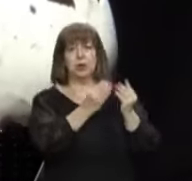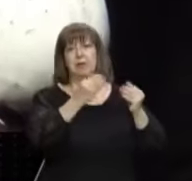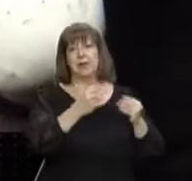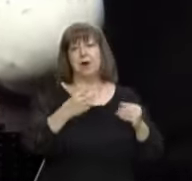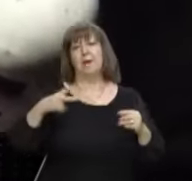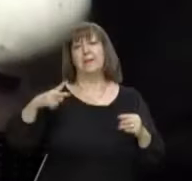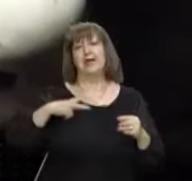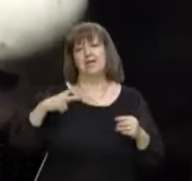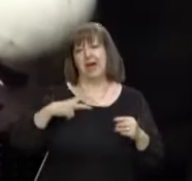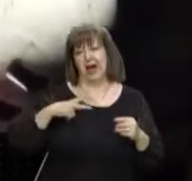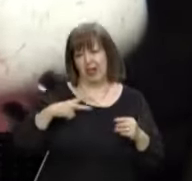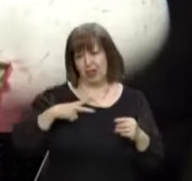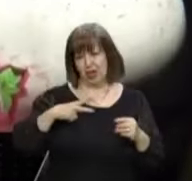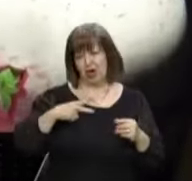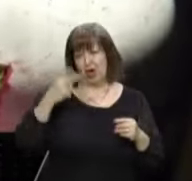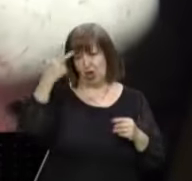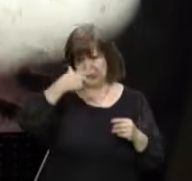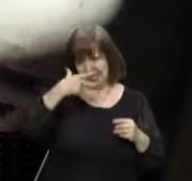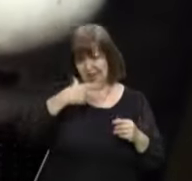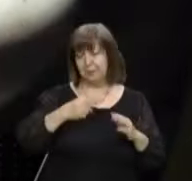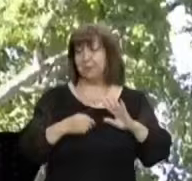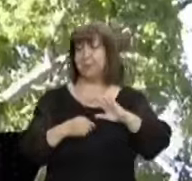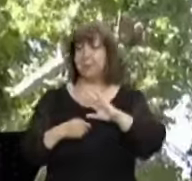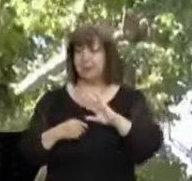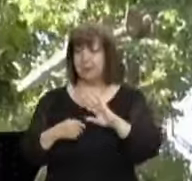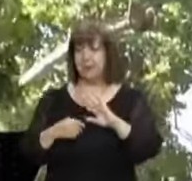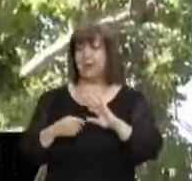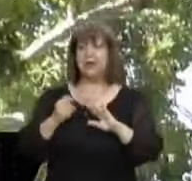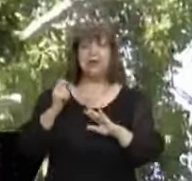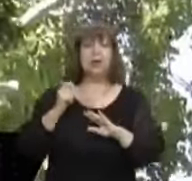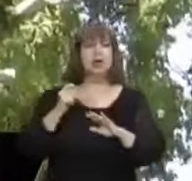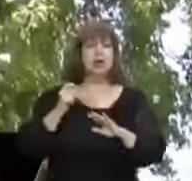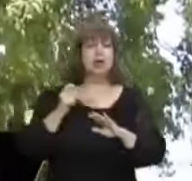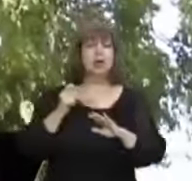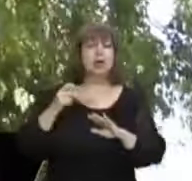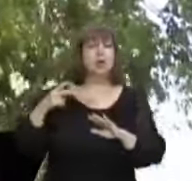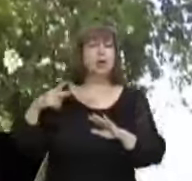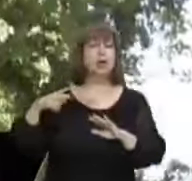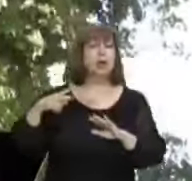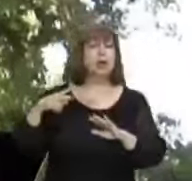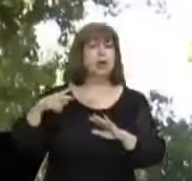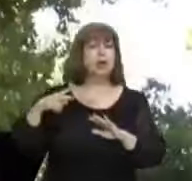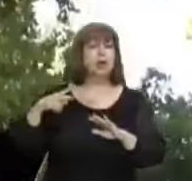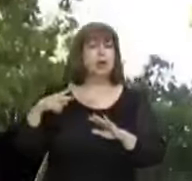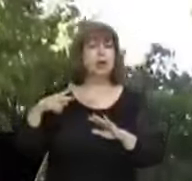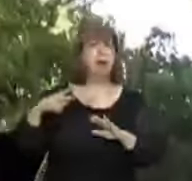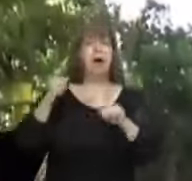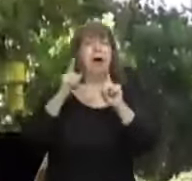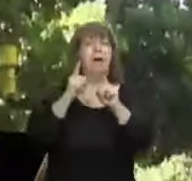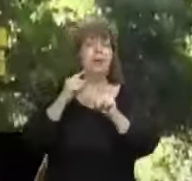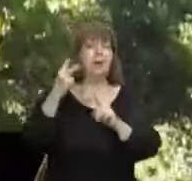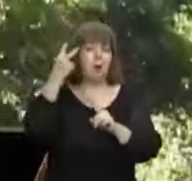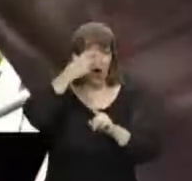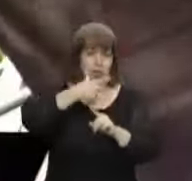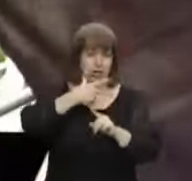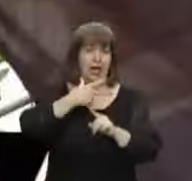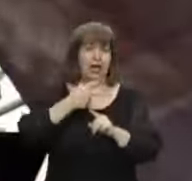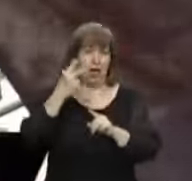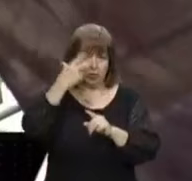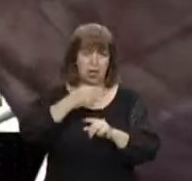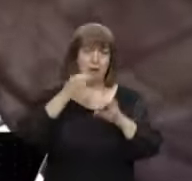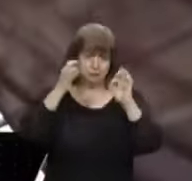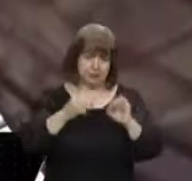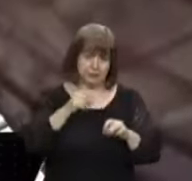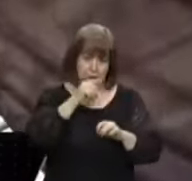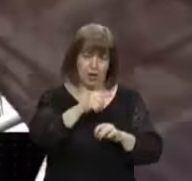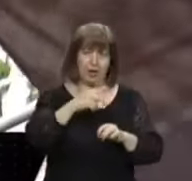en el patio del Hotel Hyatt. Ahora te pregunto. Sí, un evento que lo arma, es privado, lo arma un banco. Lo hace el hotel. Ah, lo hace el hotel. Es exclusivamente del